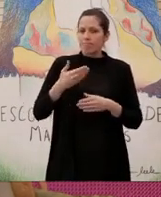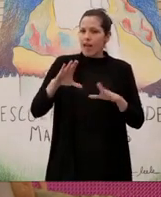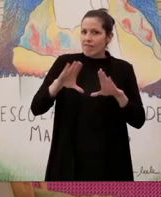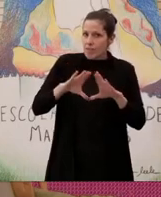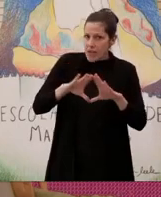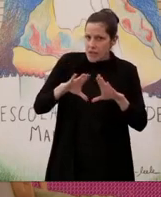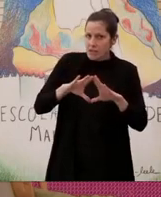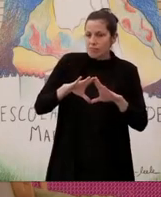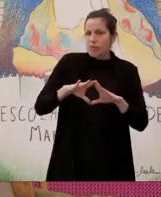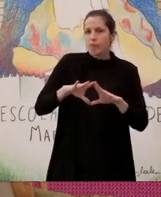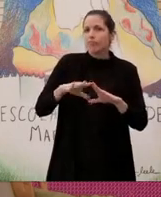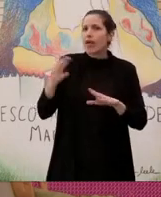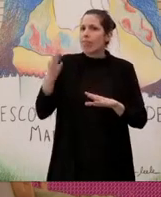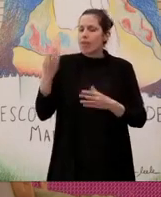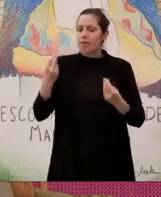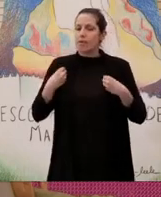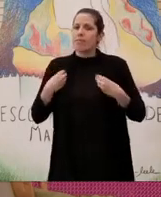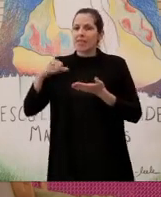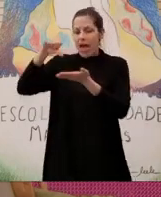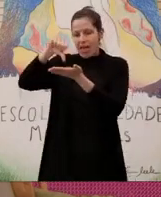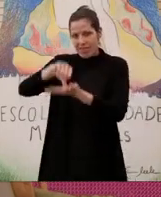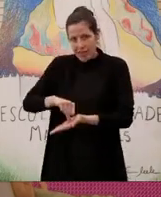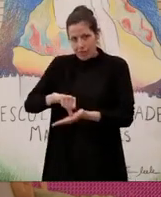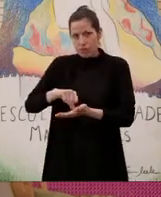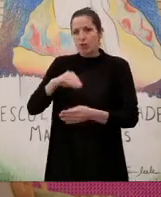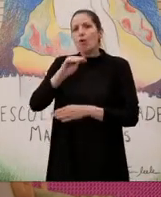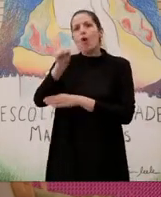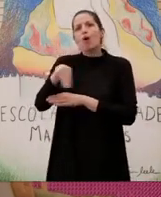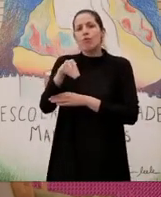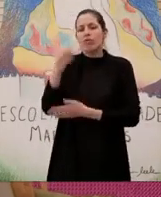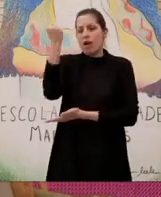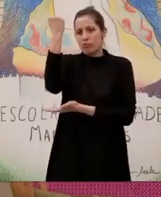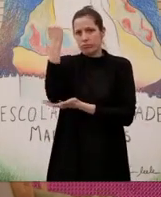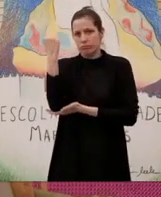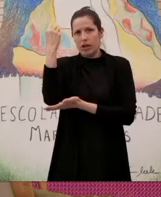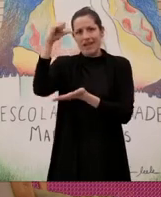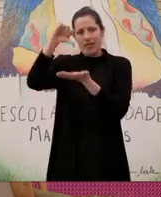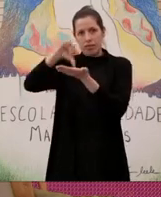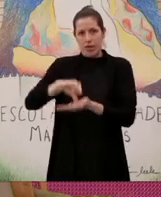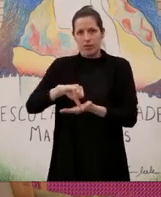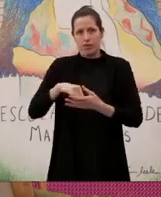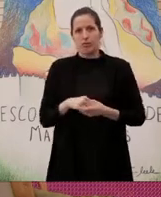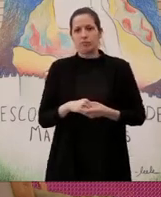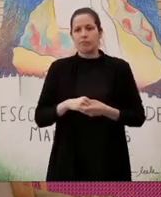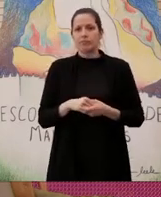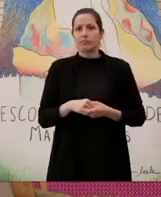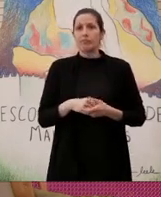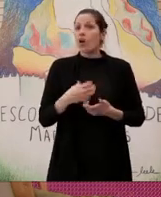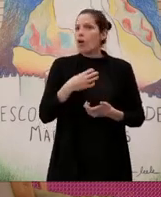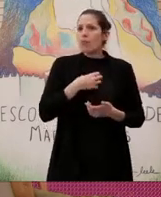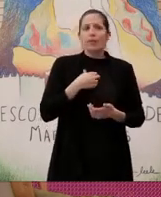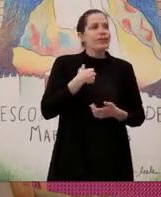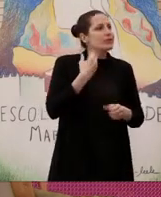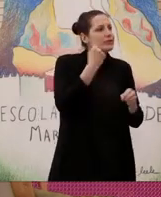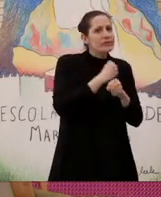colocar a vida no centro colocaros cuidados no centro Entonces eso no puede ser no puede ser que eu para trabajar y dar clase